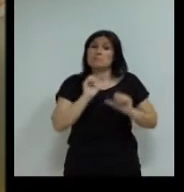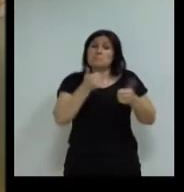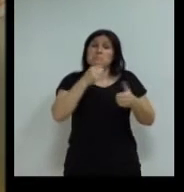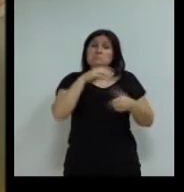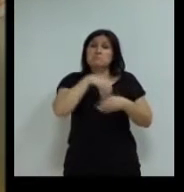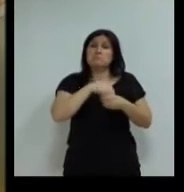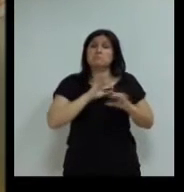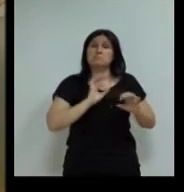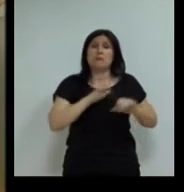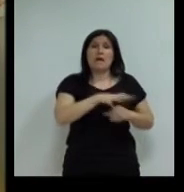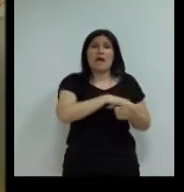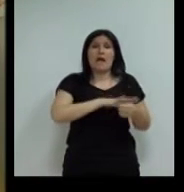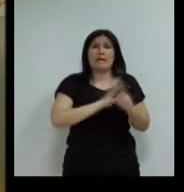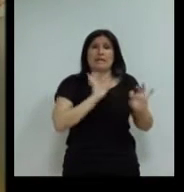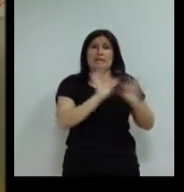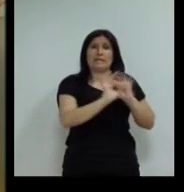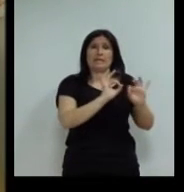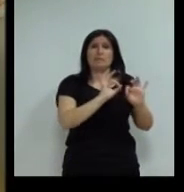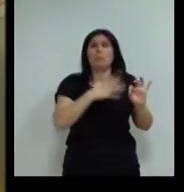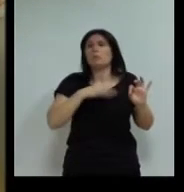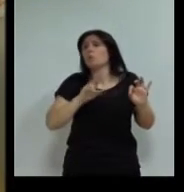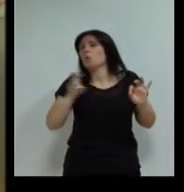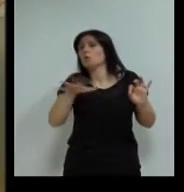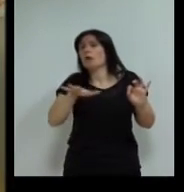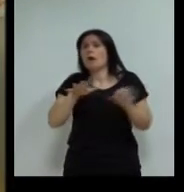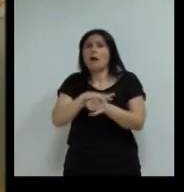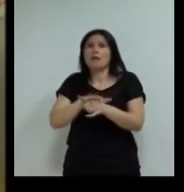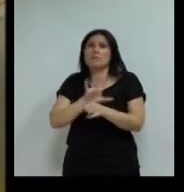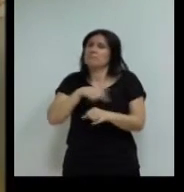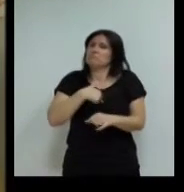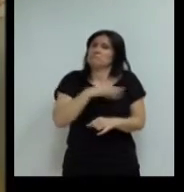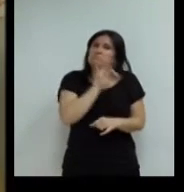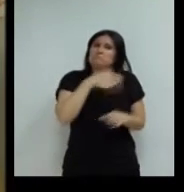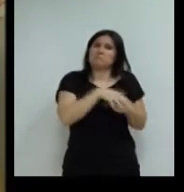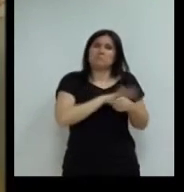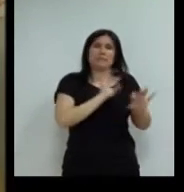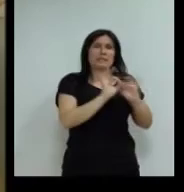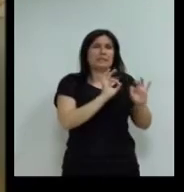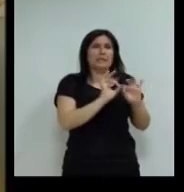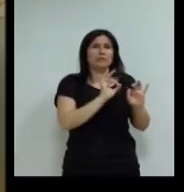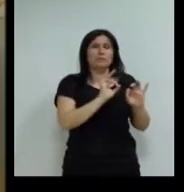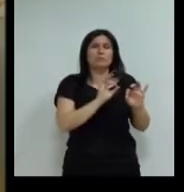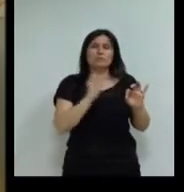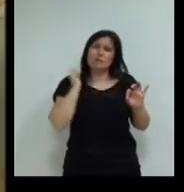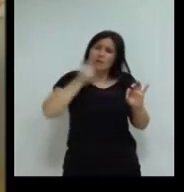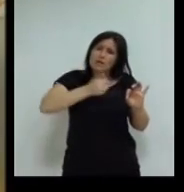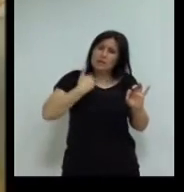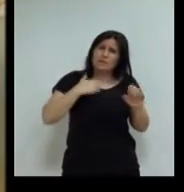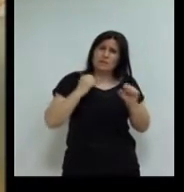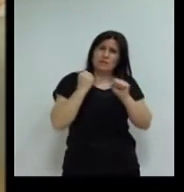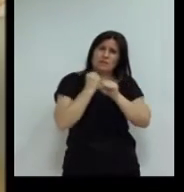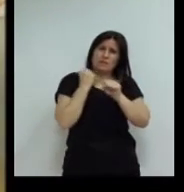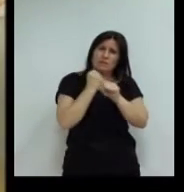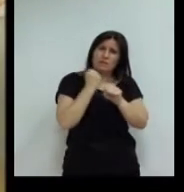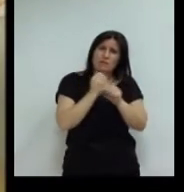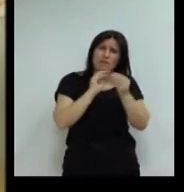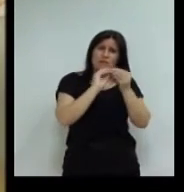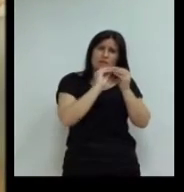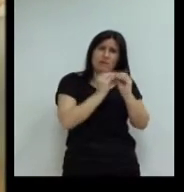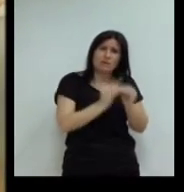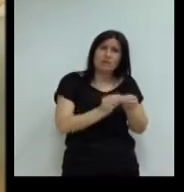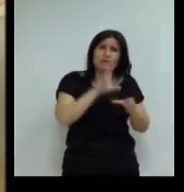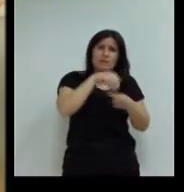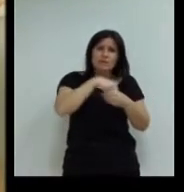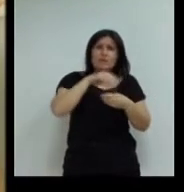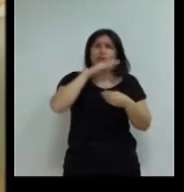oye, como podíamos haber empezado en cualquier otra cosa, pero bueno, entonces habíamos estado trabajando y desarrollando cosas en el